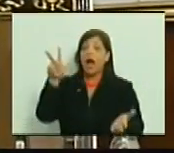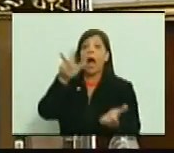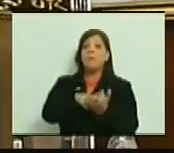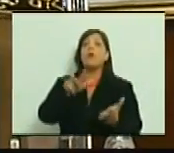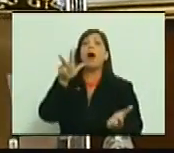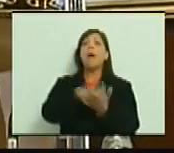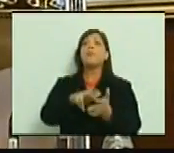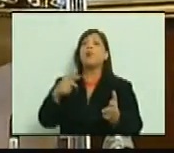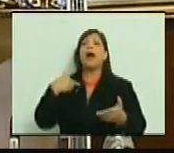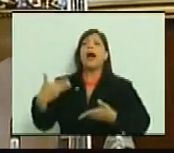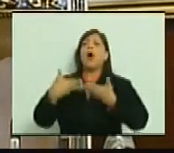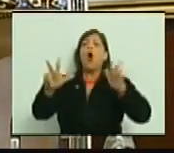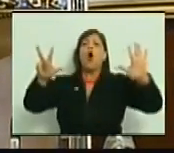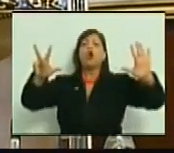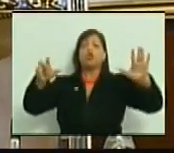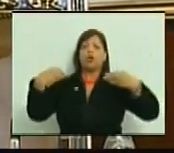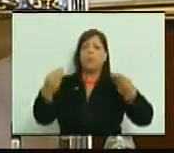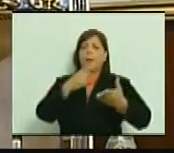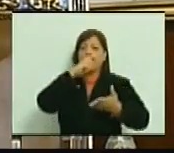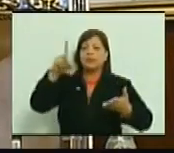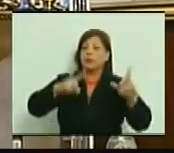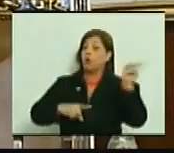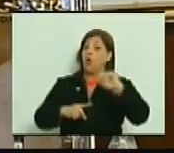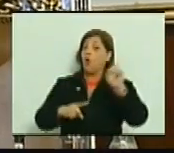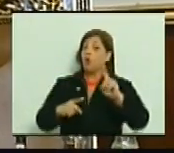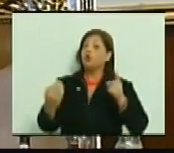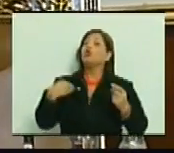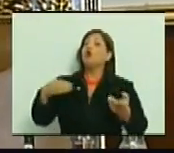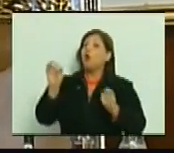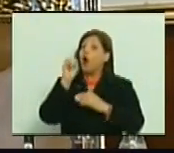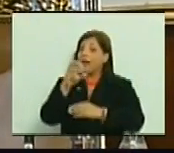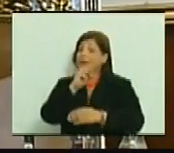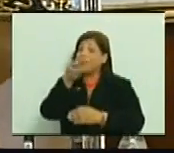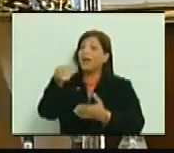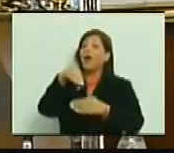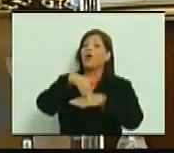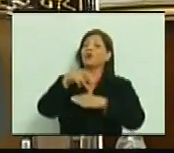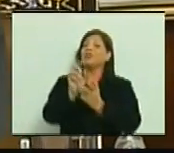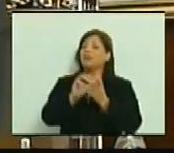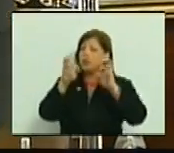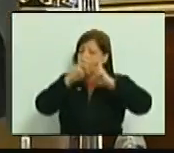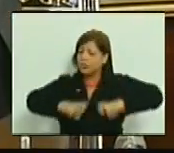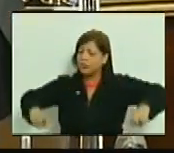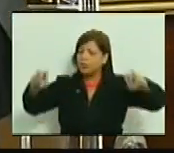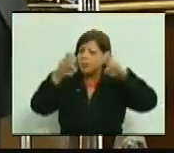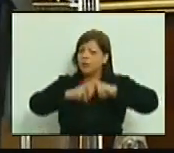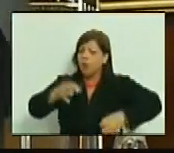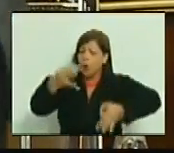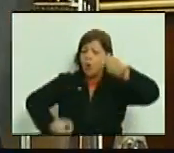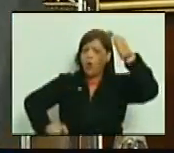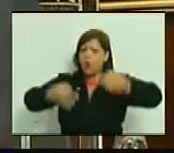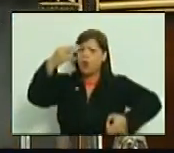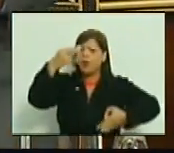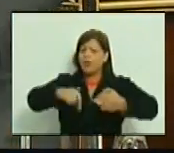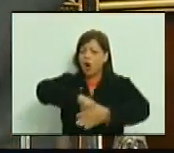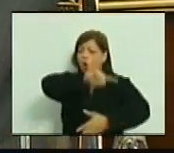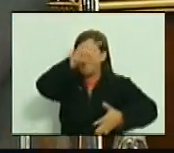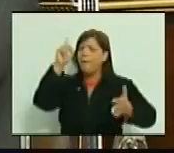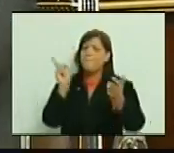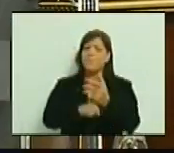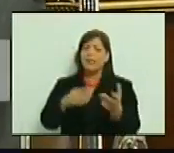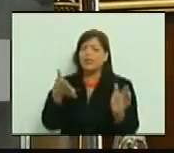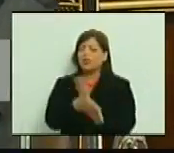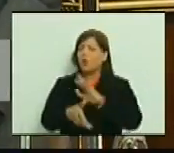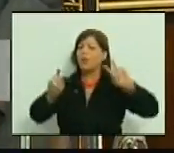que presenta el presidente. A nosotros nos corresponde de la Asamblea Constituyente revisar la estructura jurídica existente en materia